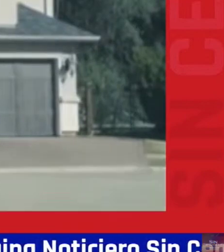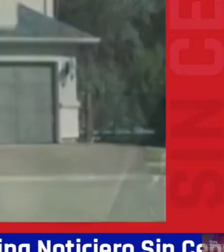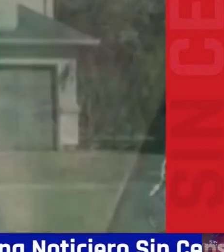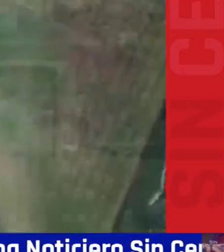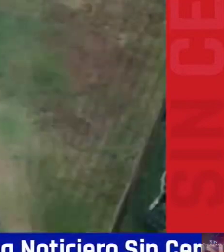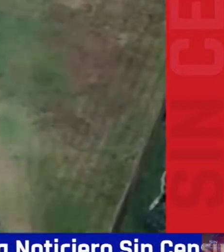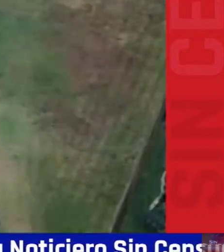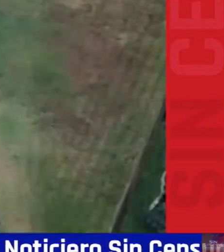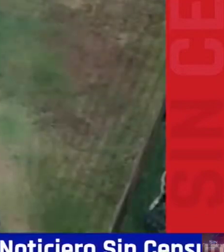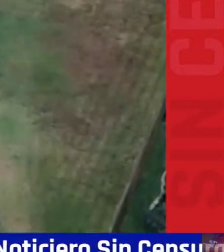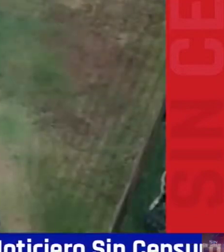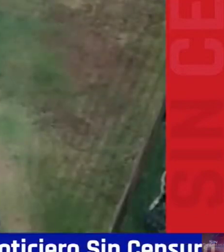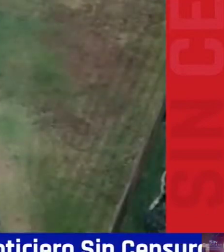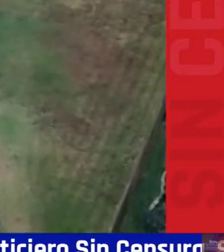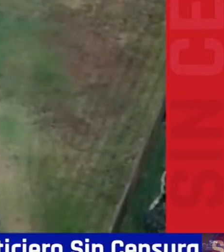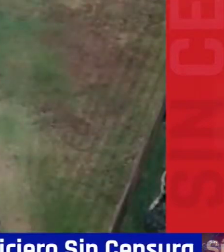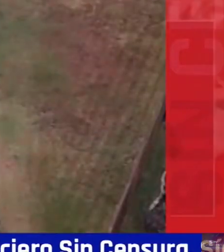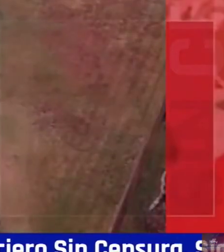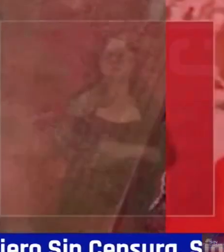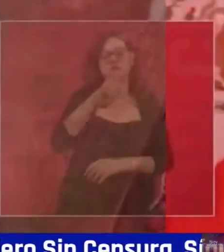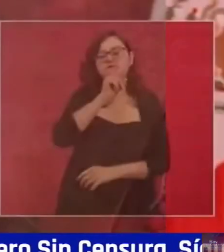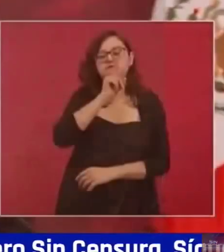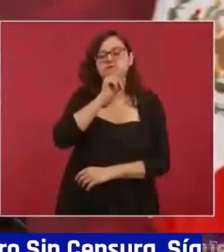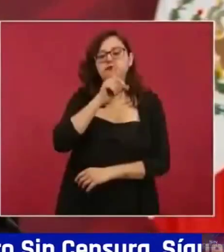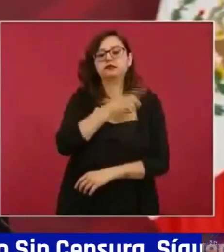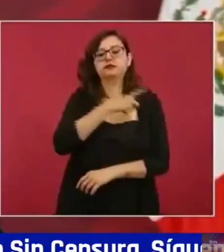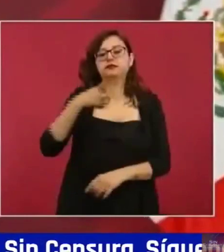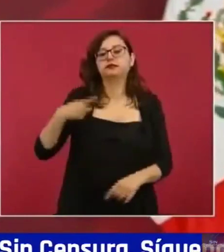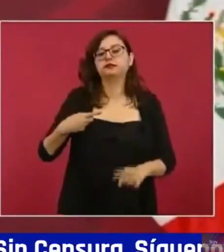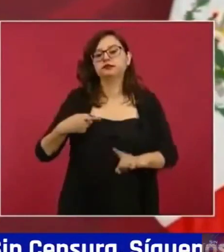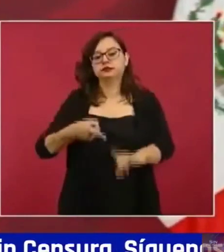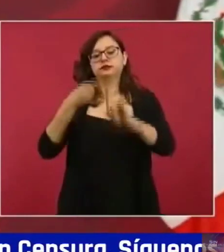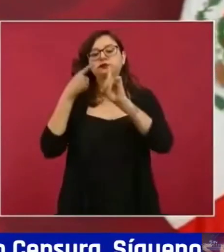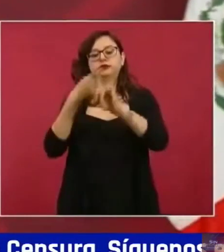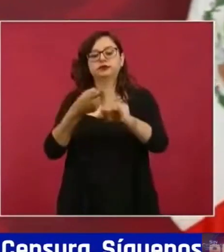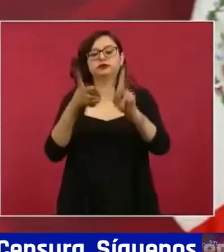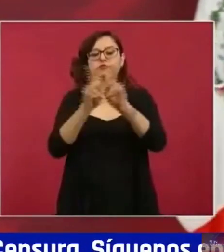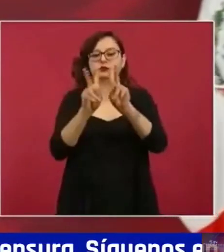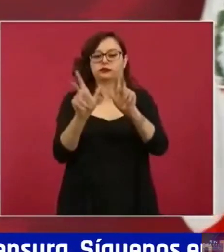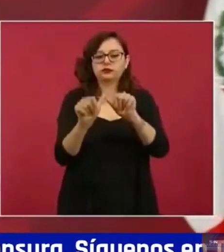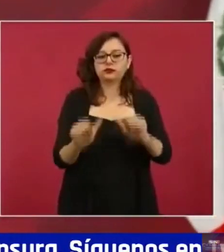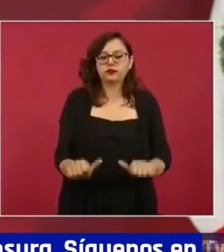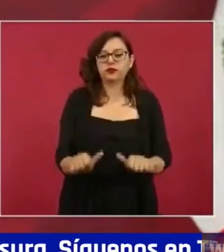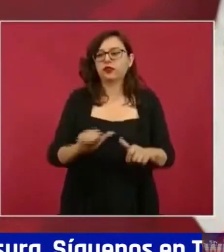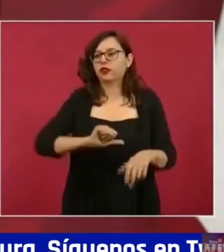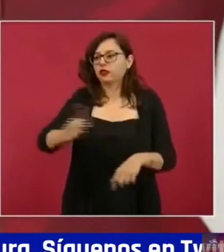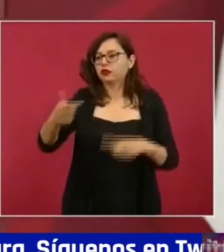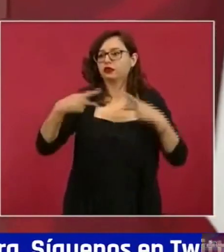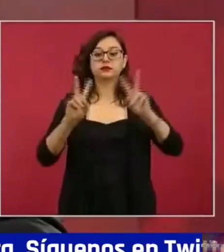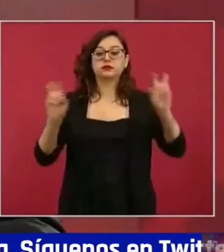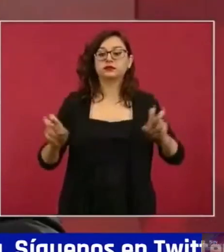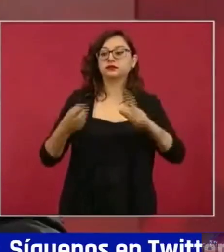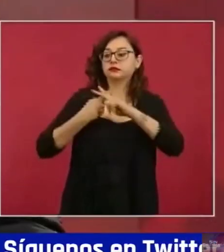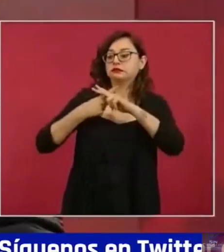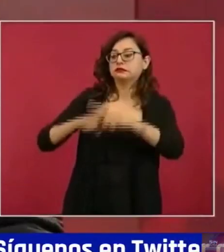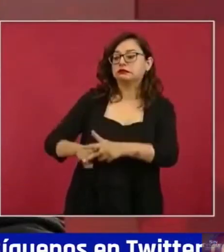ha declarado como alguien austero, se ha declarado como alguien que pues no despilfarra, que